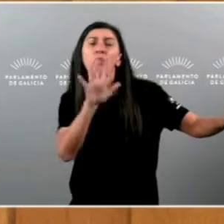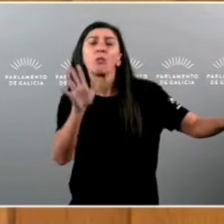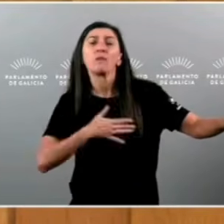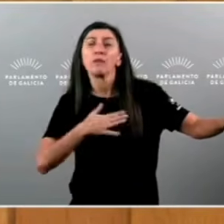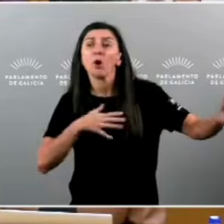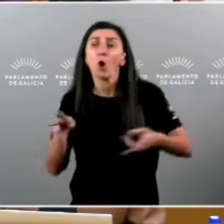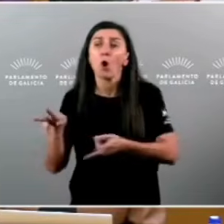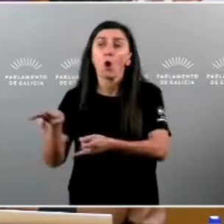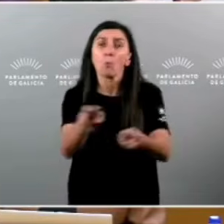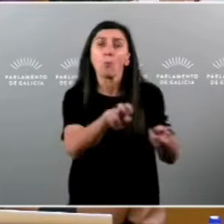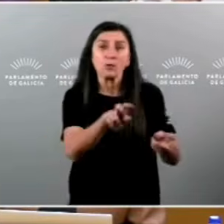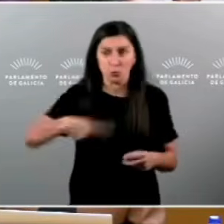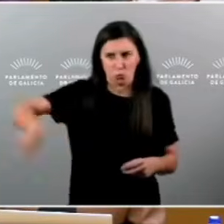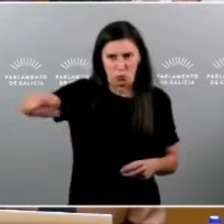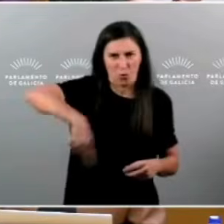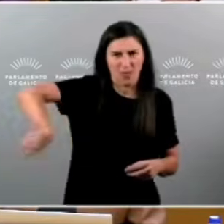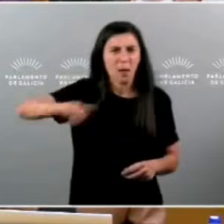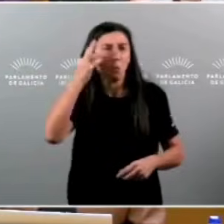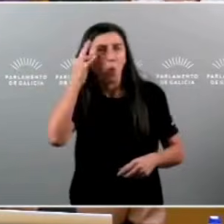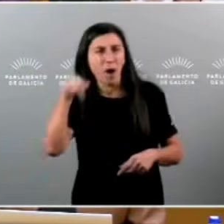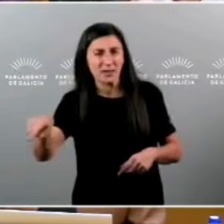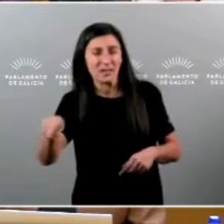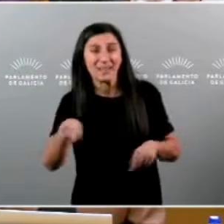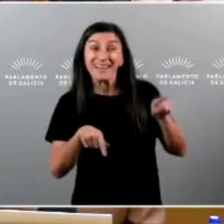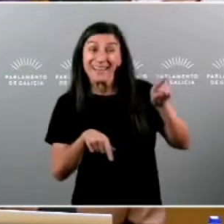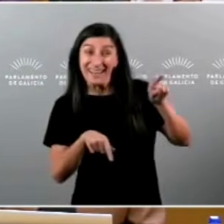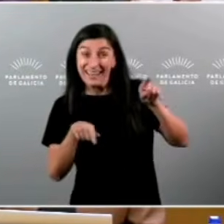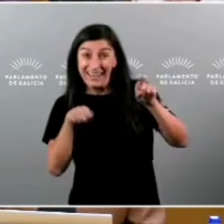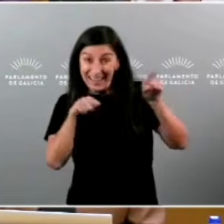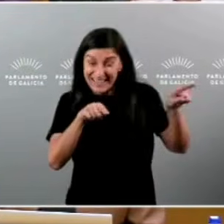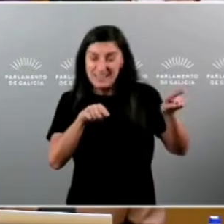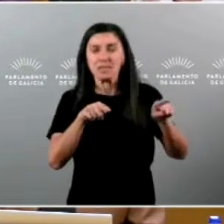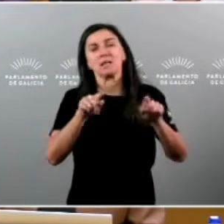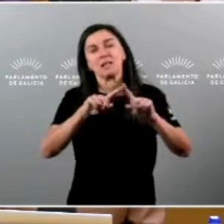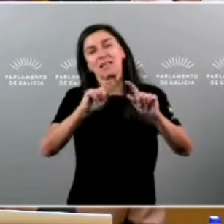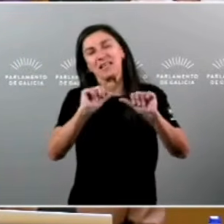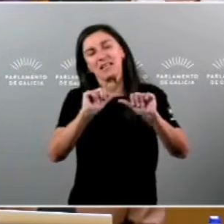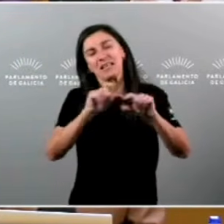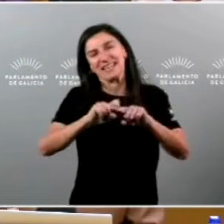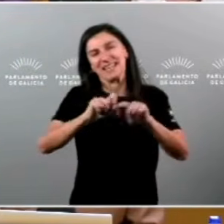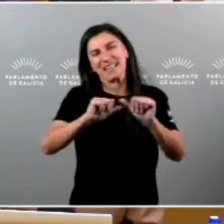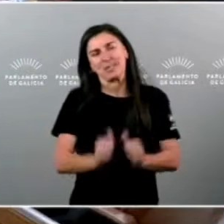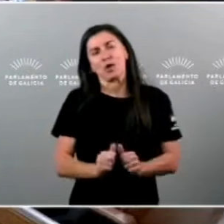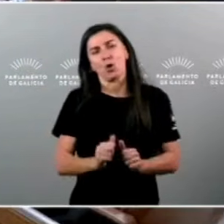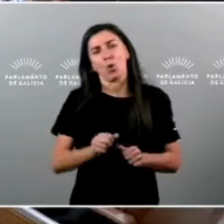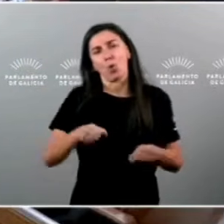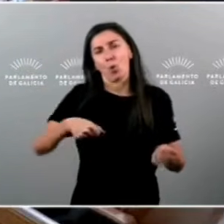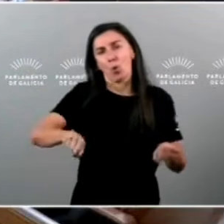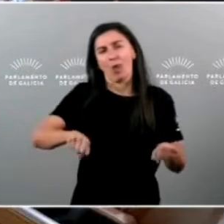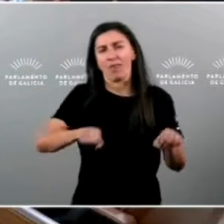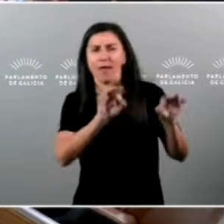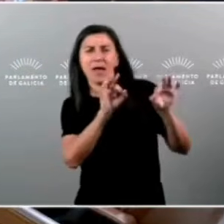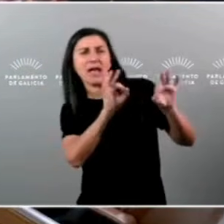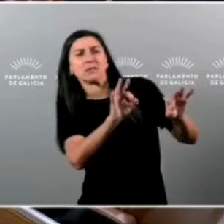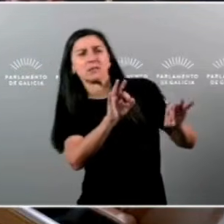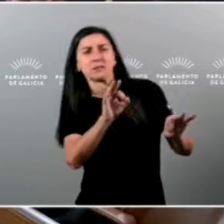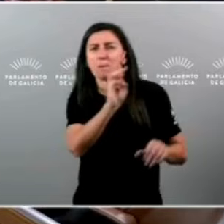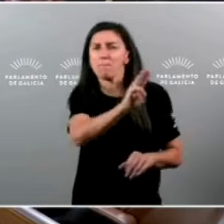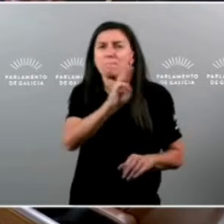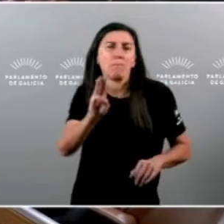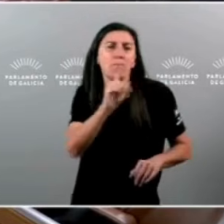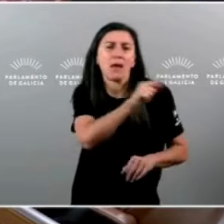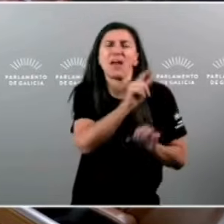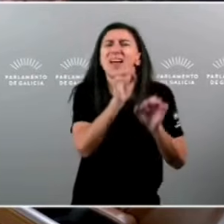compañeira. Ese é o estilo Rueda, o Partido Popular en estado puro, un PP para o